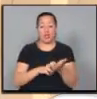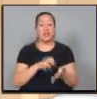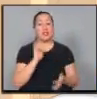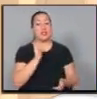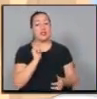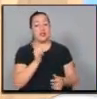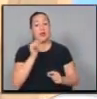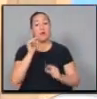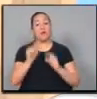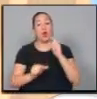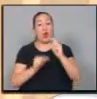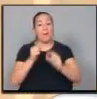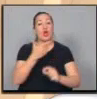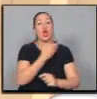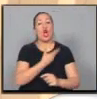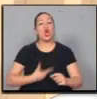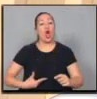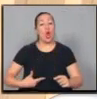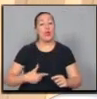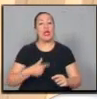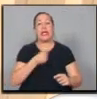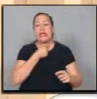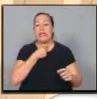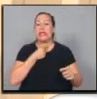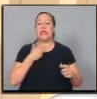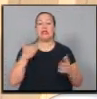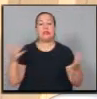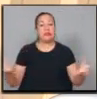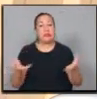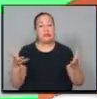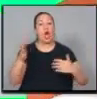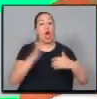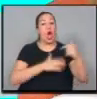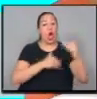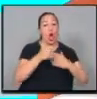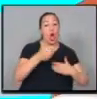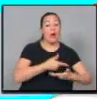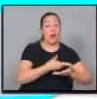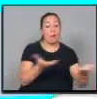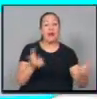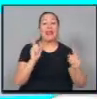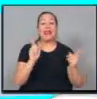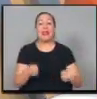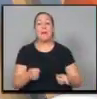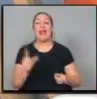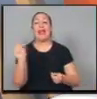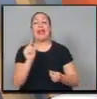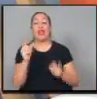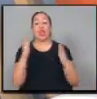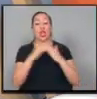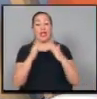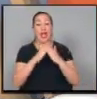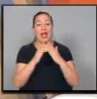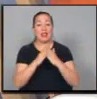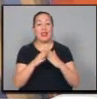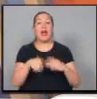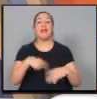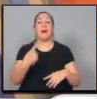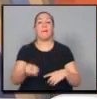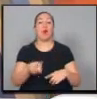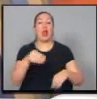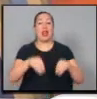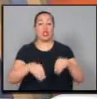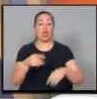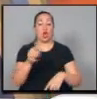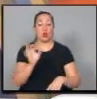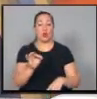poco el gobierno quiere fomentar mucho dos cosas. Por un lado la obra pública y por el otro los créditos hipotecarios de cara a las elecciones de octubre. En este caso, lo del